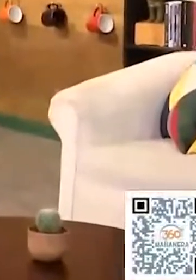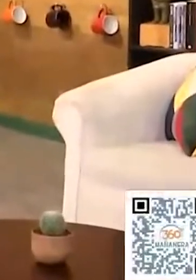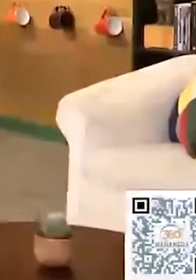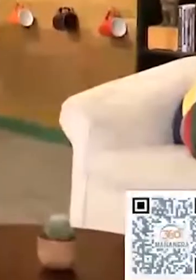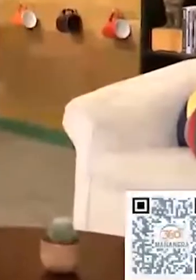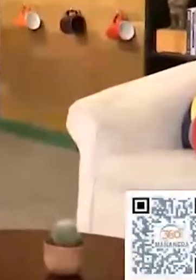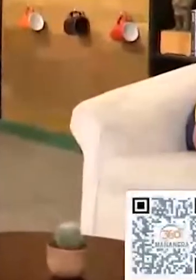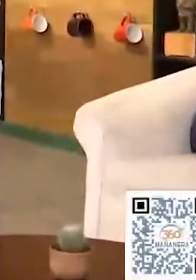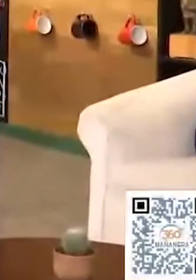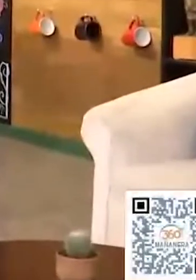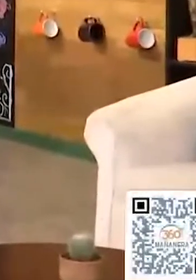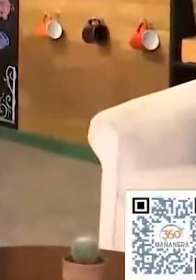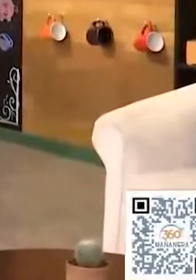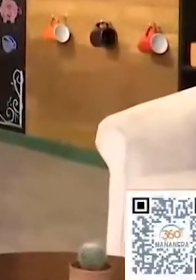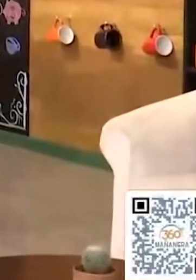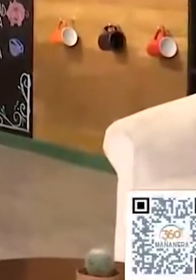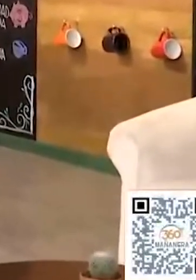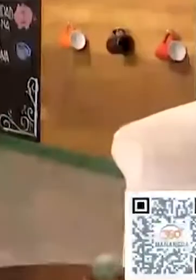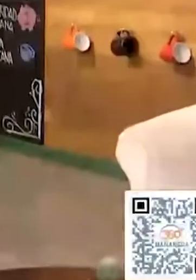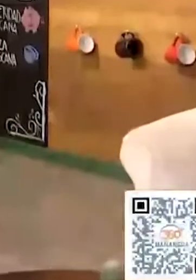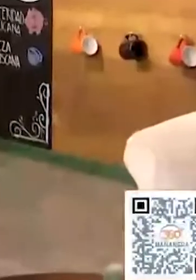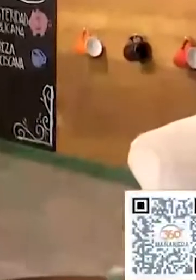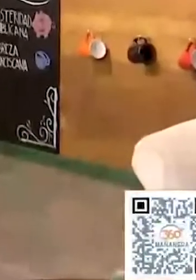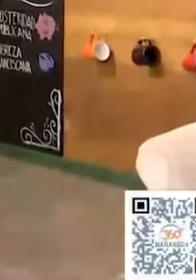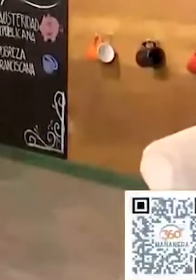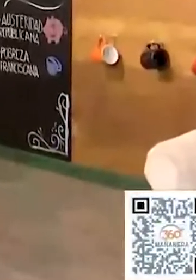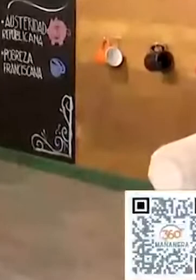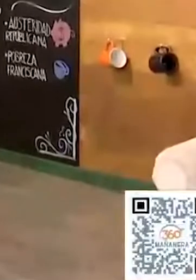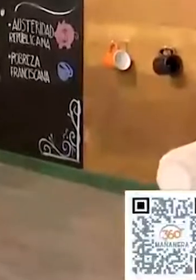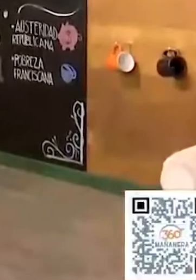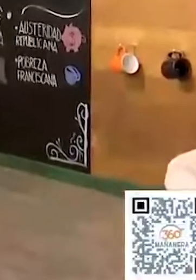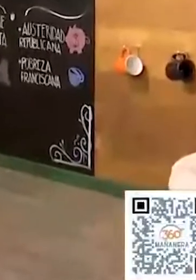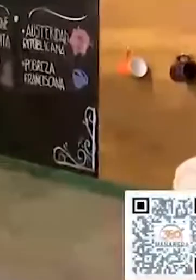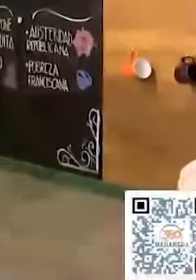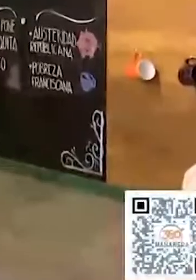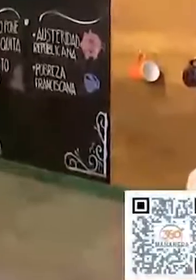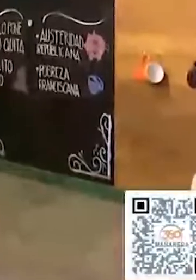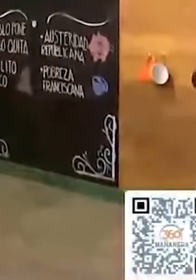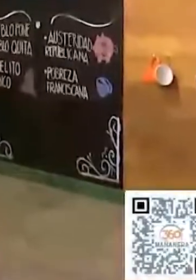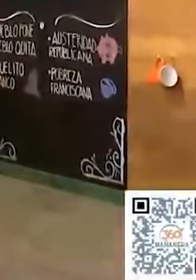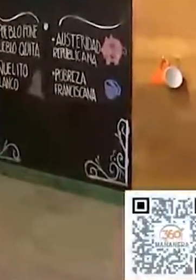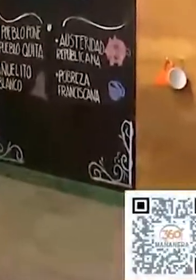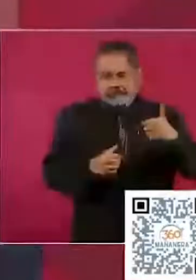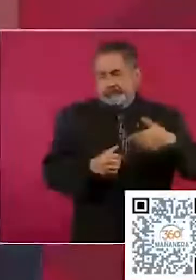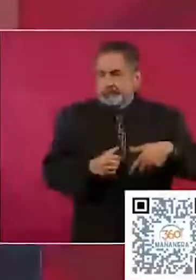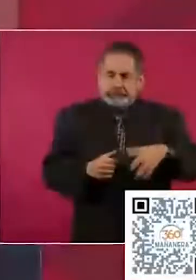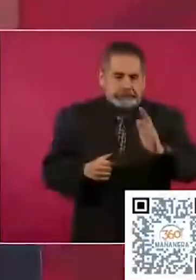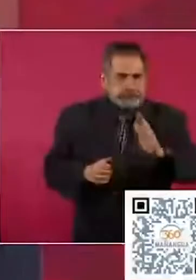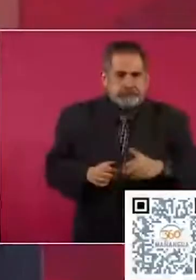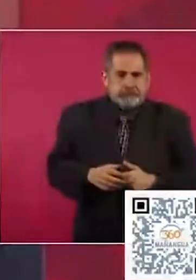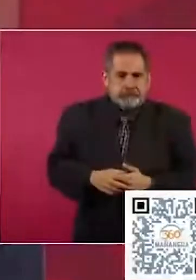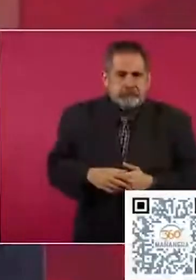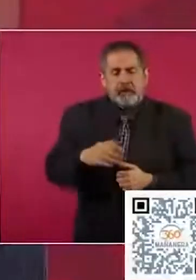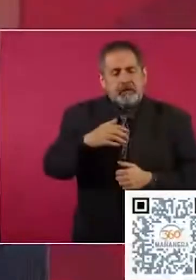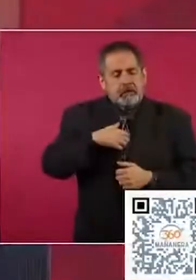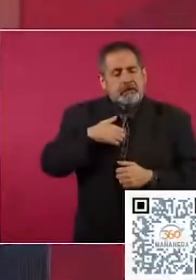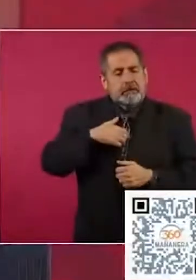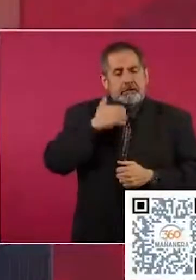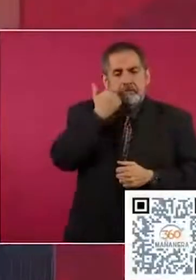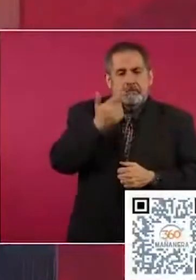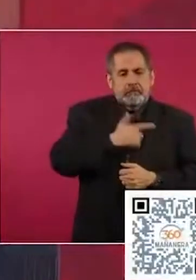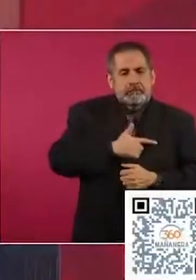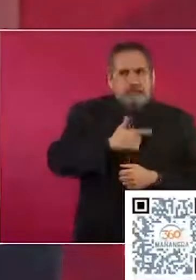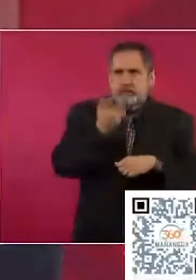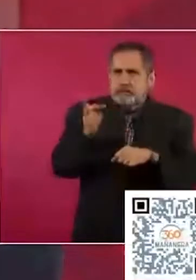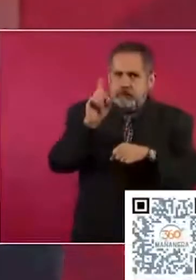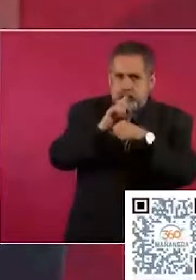celebrar le están haciendo muy bien cada uno en sus pistas no vamos a escuchar parte de lo que comentó sobre la Ciudad de México me gustaría un